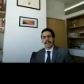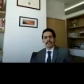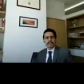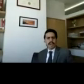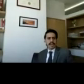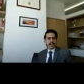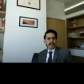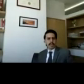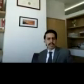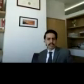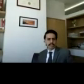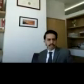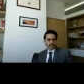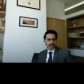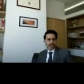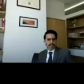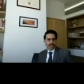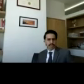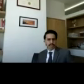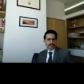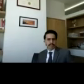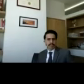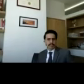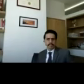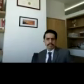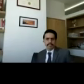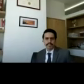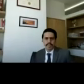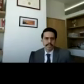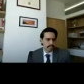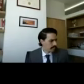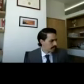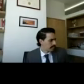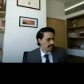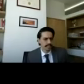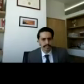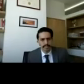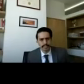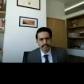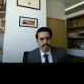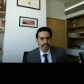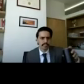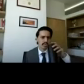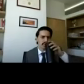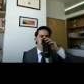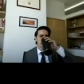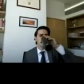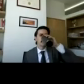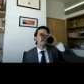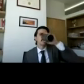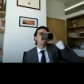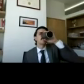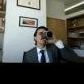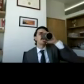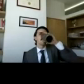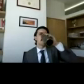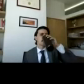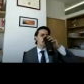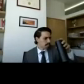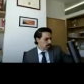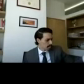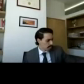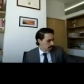Me paso a los avisos. Guillermo, tenemos una pregunta. Sí. ¿El beneficiario controlador en una